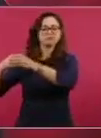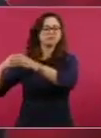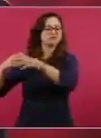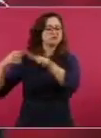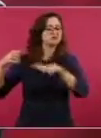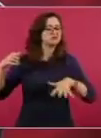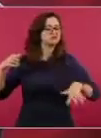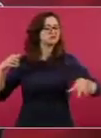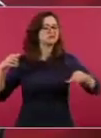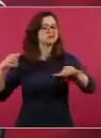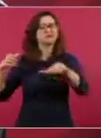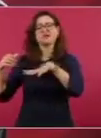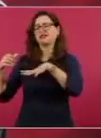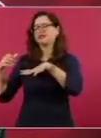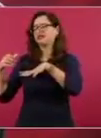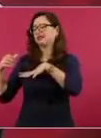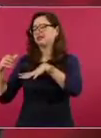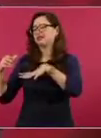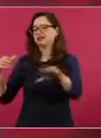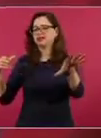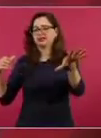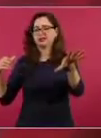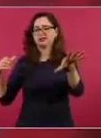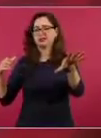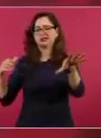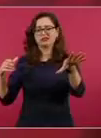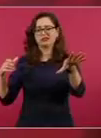se muestra insensible,